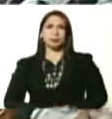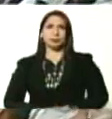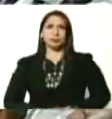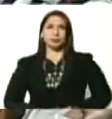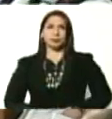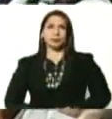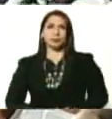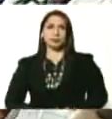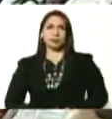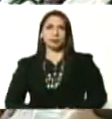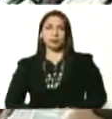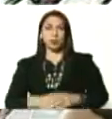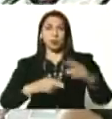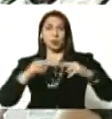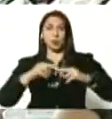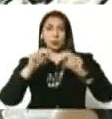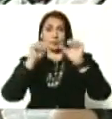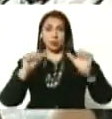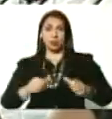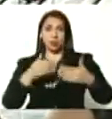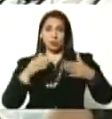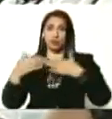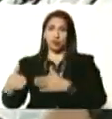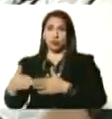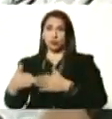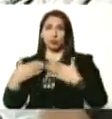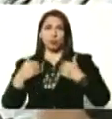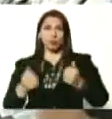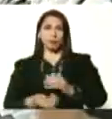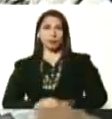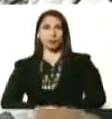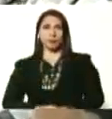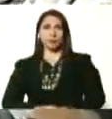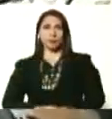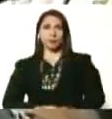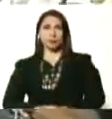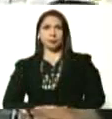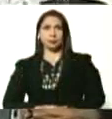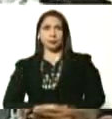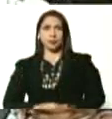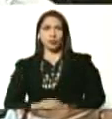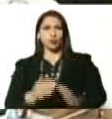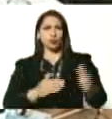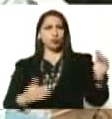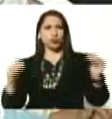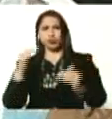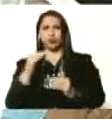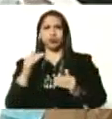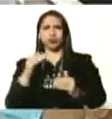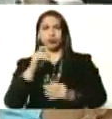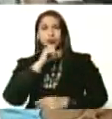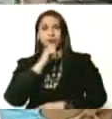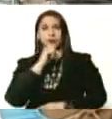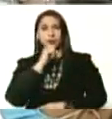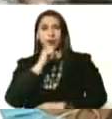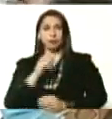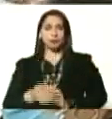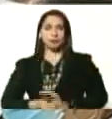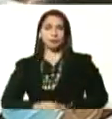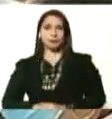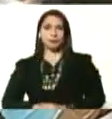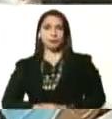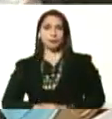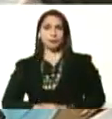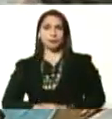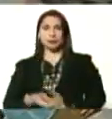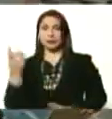Y la construcción del sistema público de salud, la superación de las dificultades,